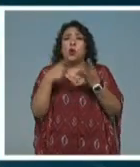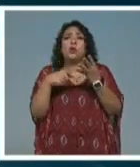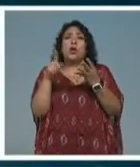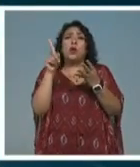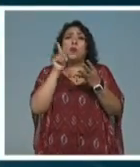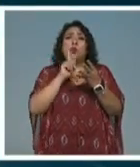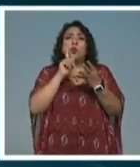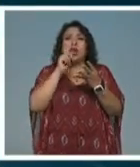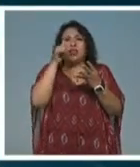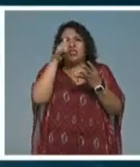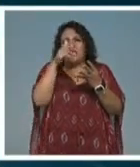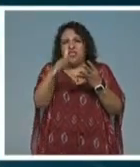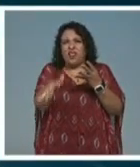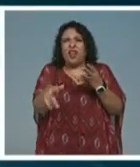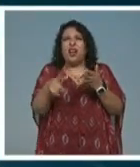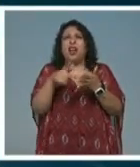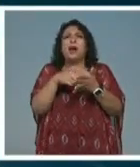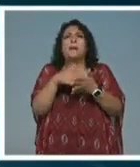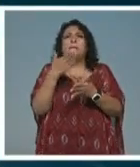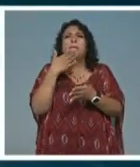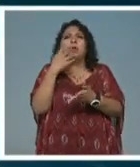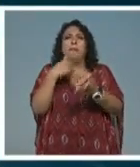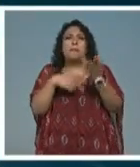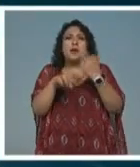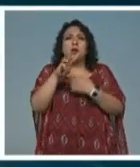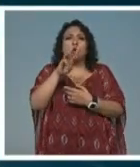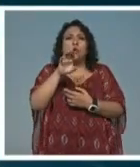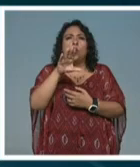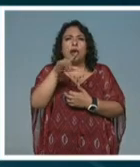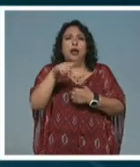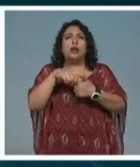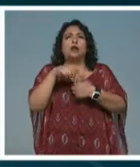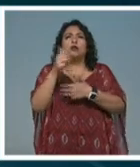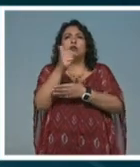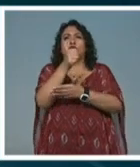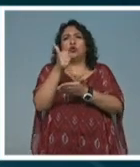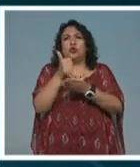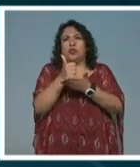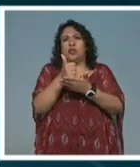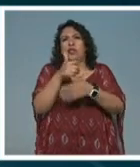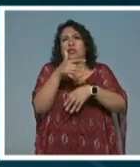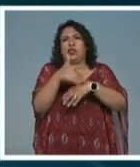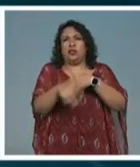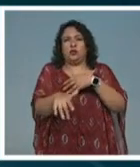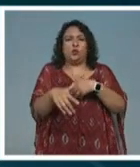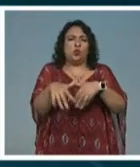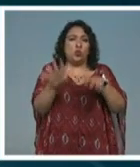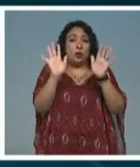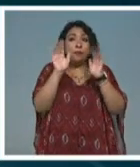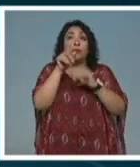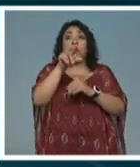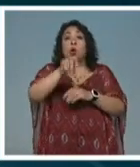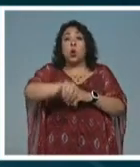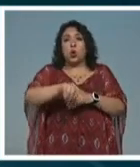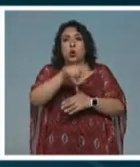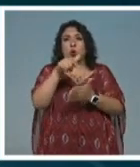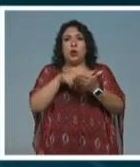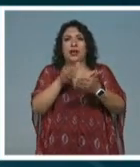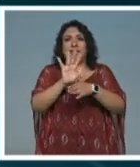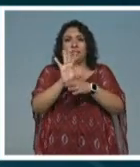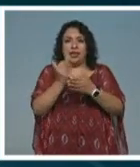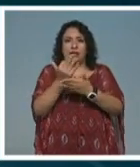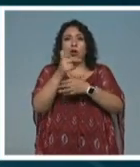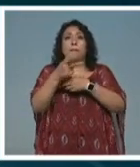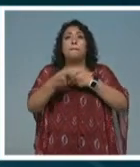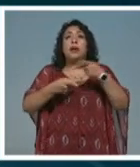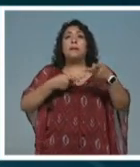Salvajes, Bienvenido, Welcome, La Ciudad al Desnudo, en fin. Justo ahora, la Cineteca Nacional prepara